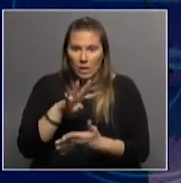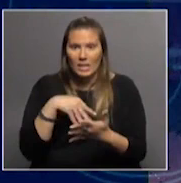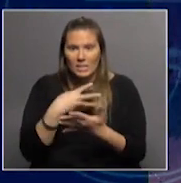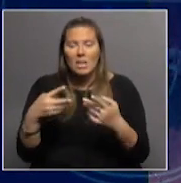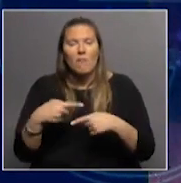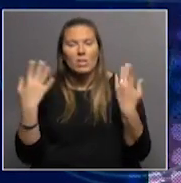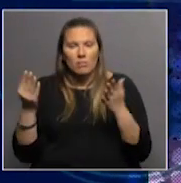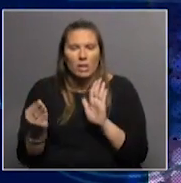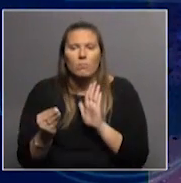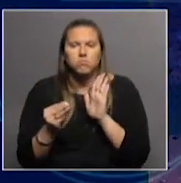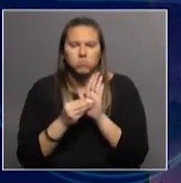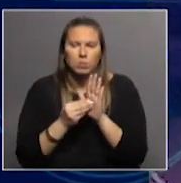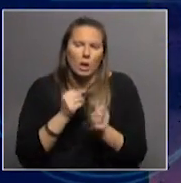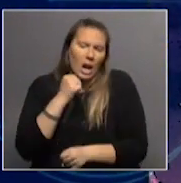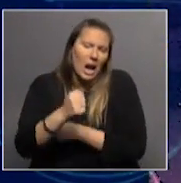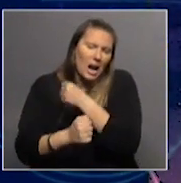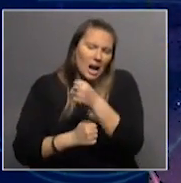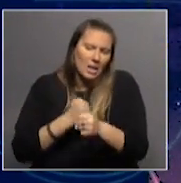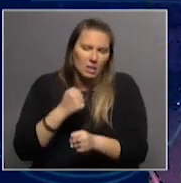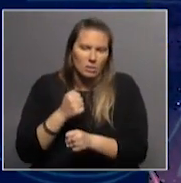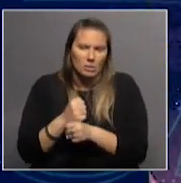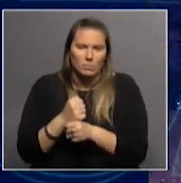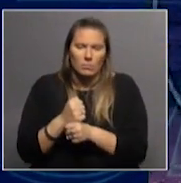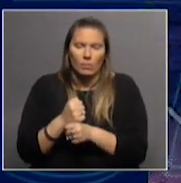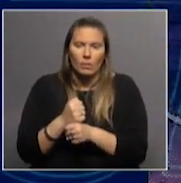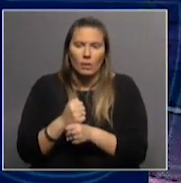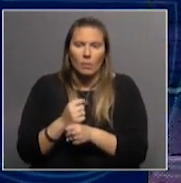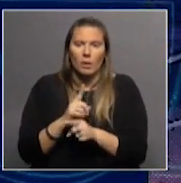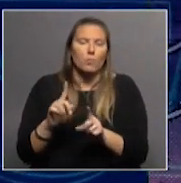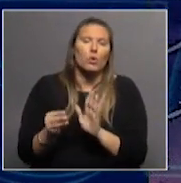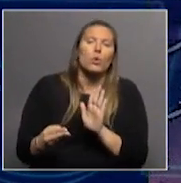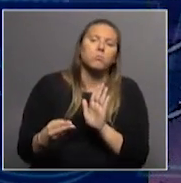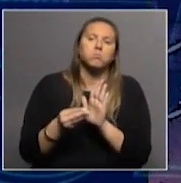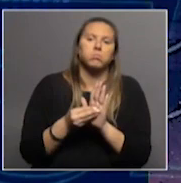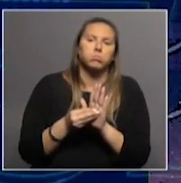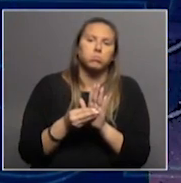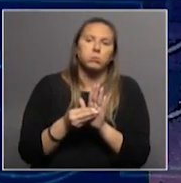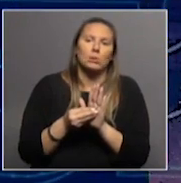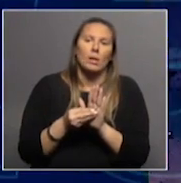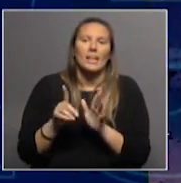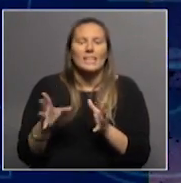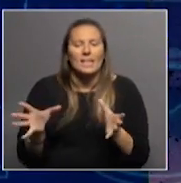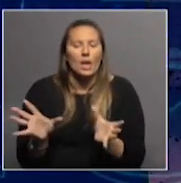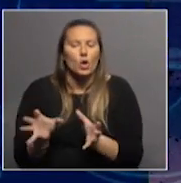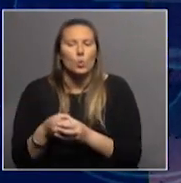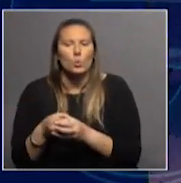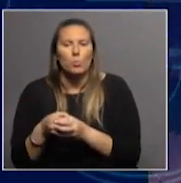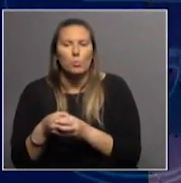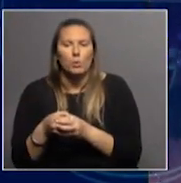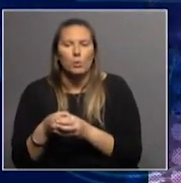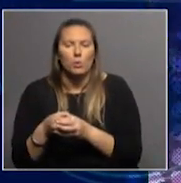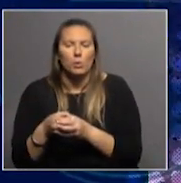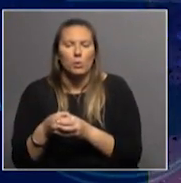festivales claros durante mucho tiempo sino digamos que capaz que vos no estabas en ese sector que